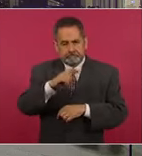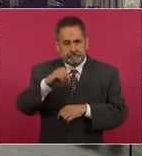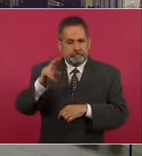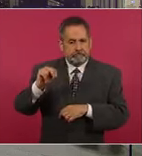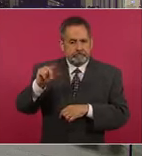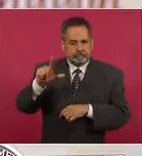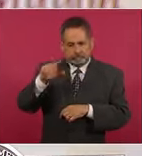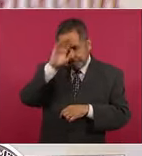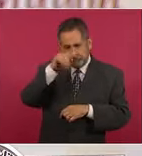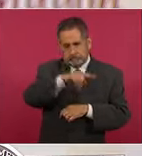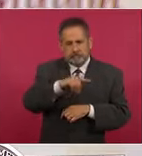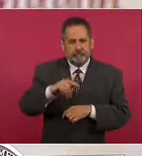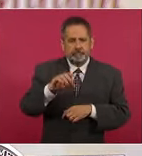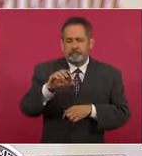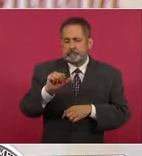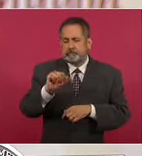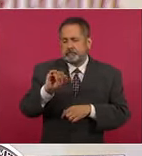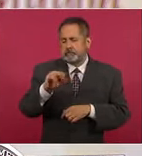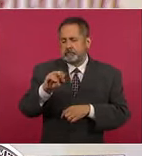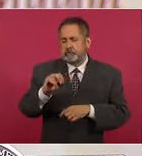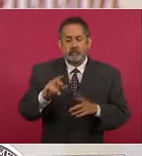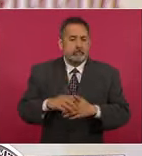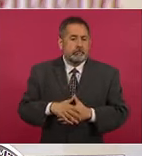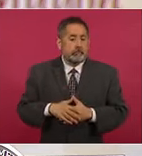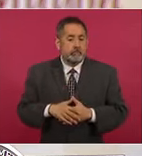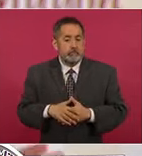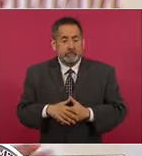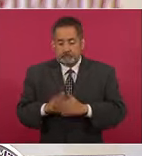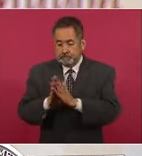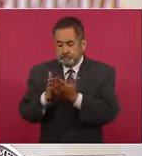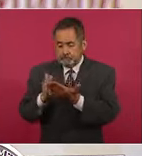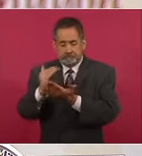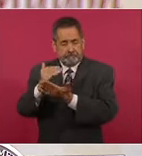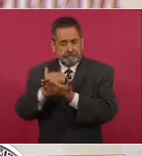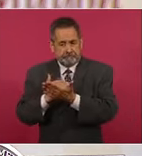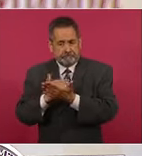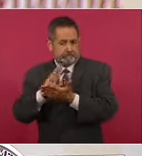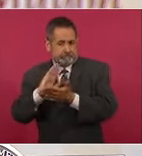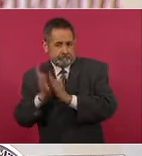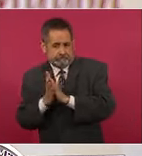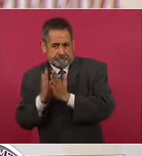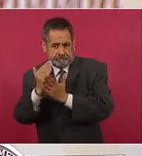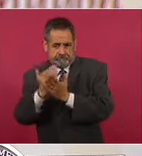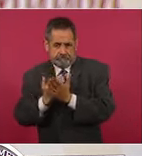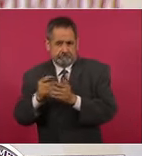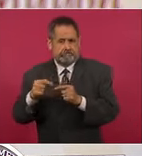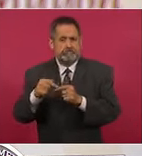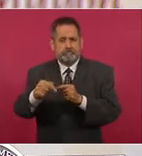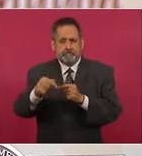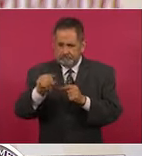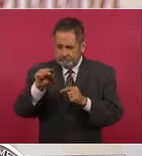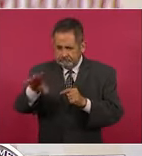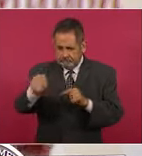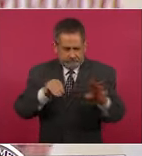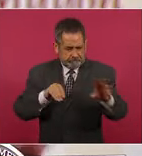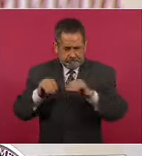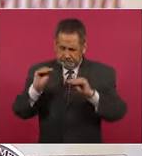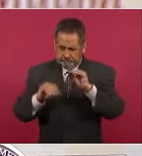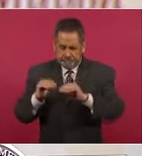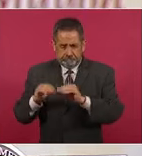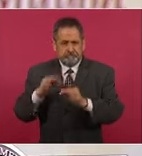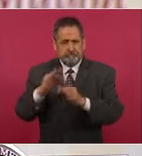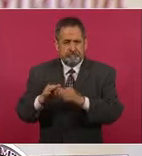León, la carpeta fue consignada, está terminándose de integrar. hasta